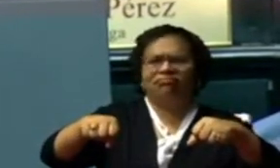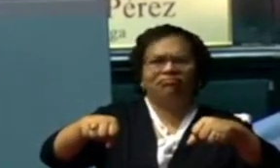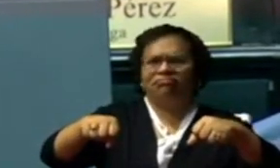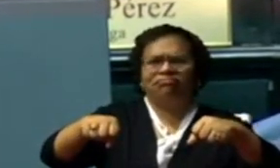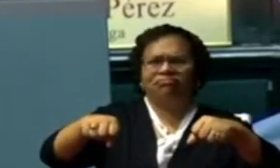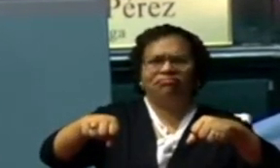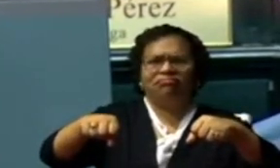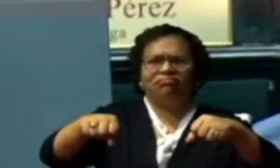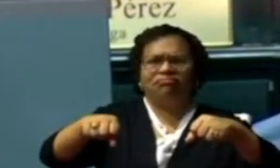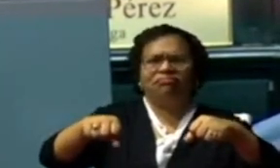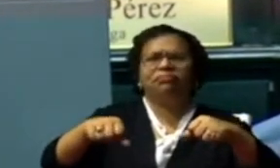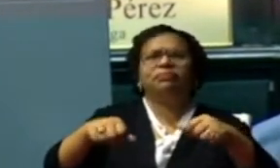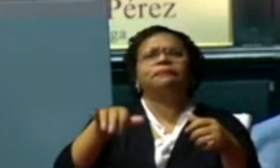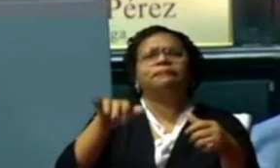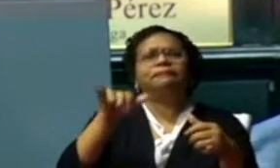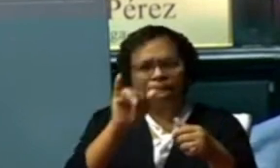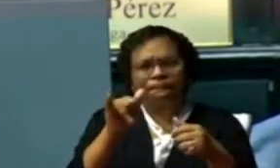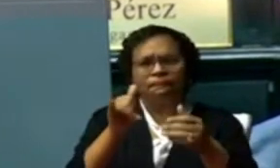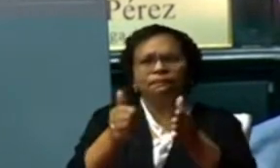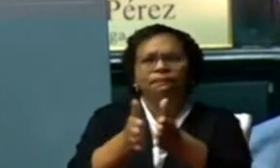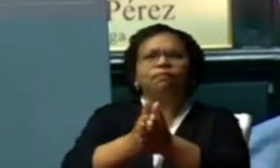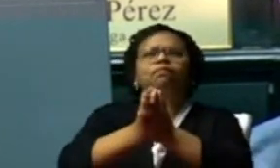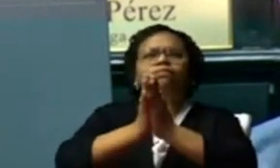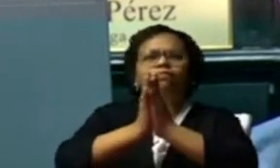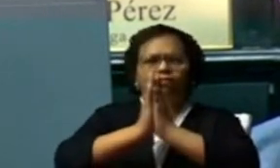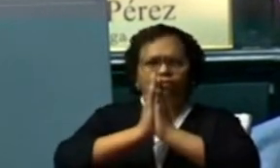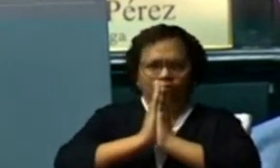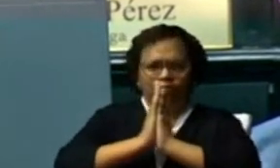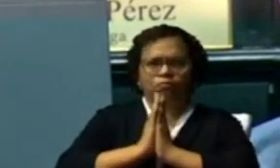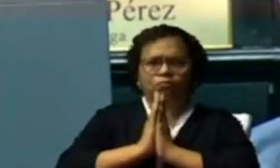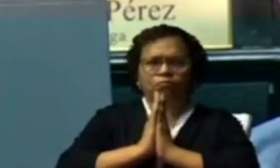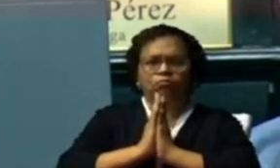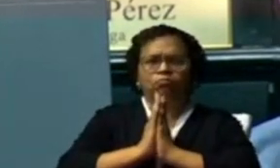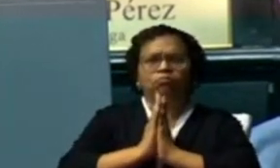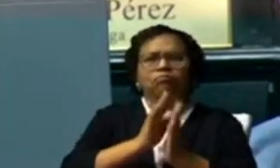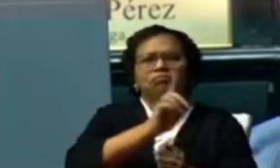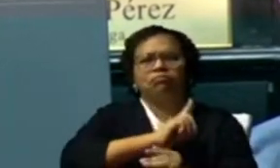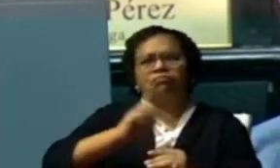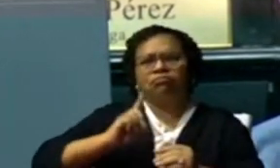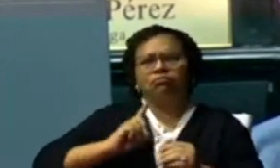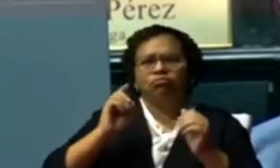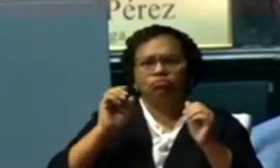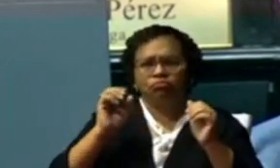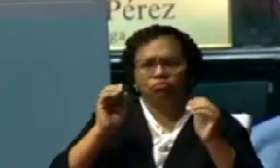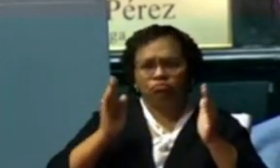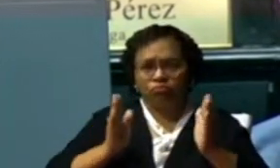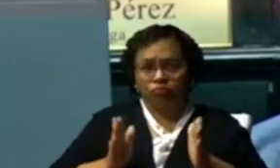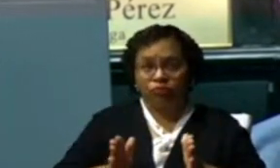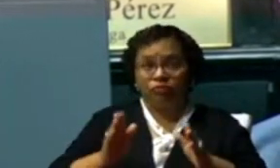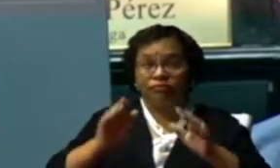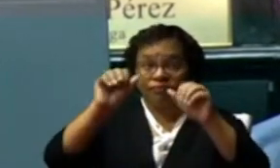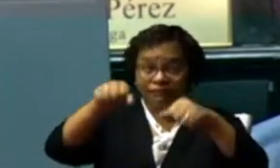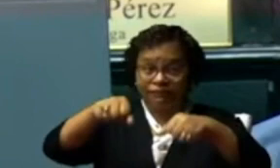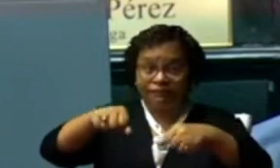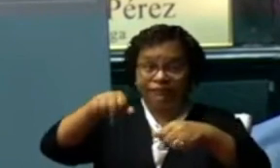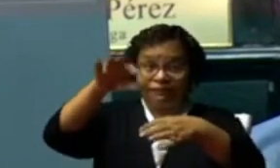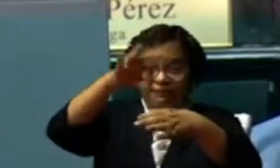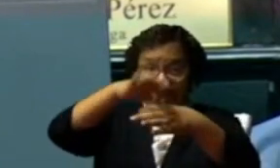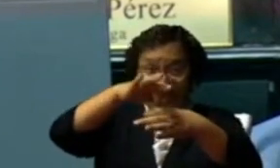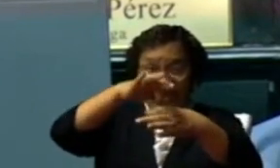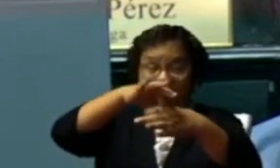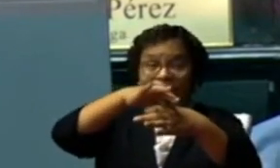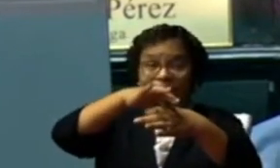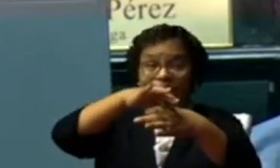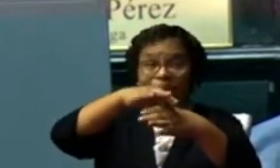Por tanto, le pedimos, honorables diputados, que aprobemos esta resolución para que el superior